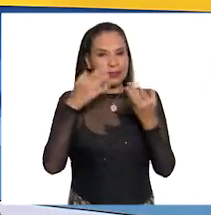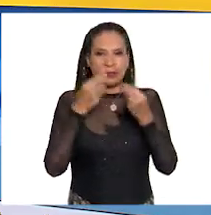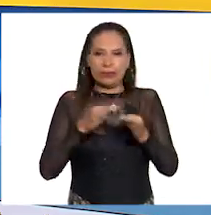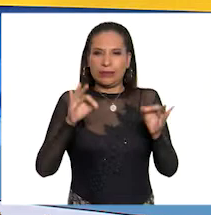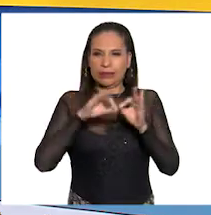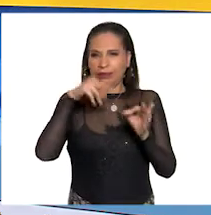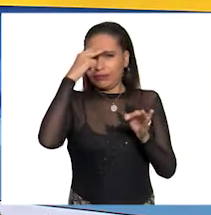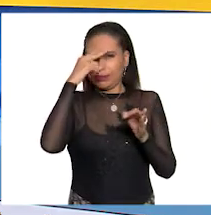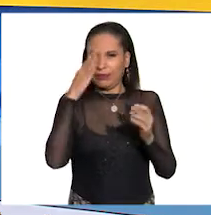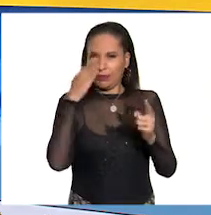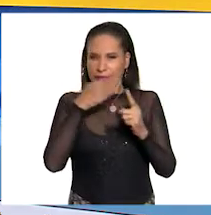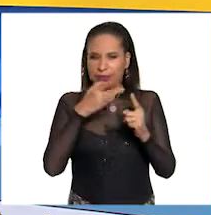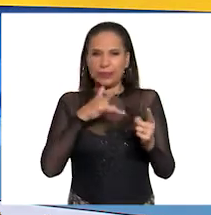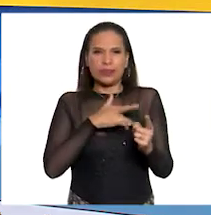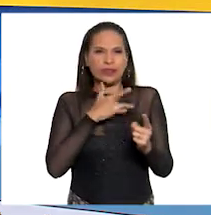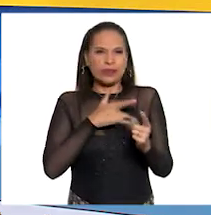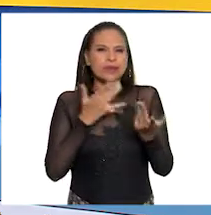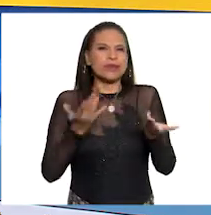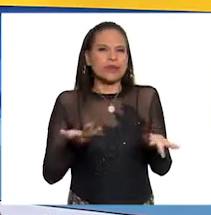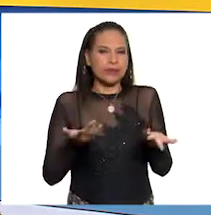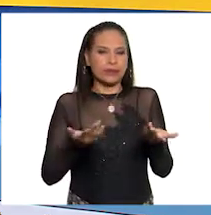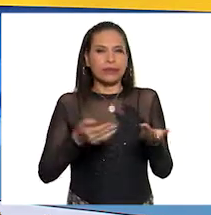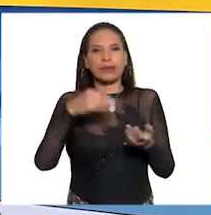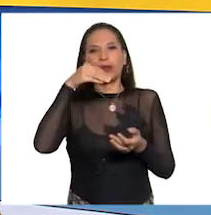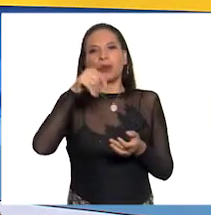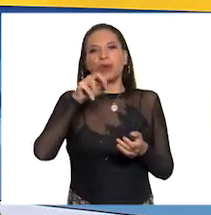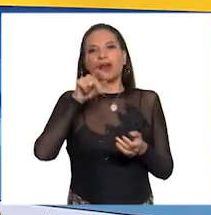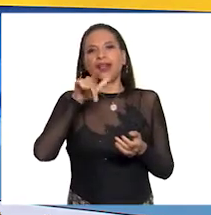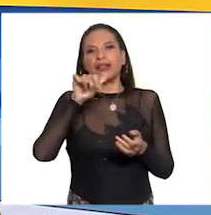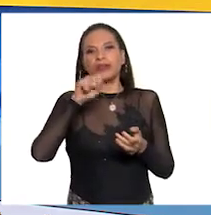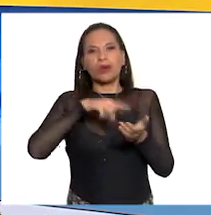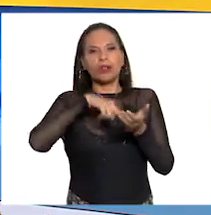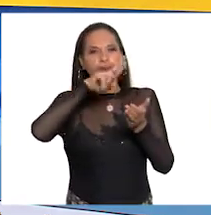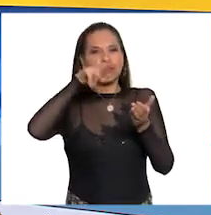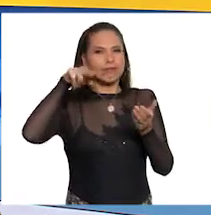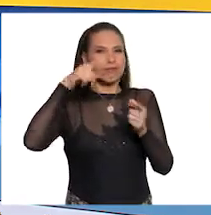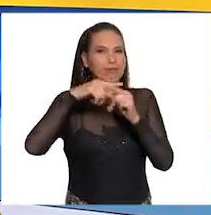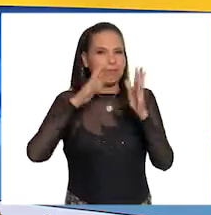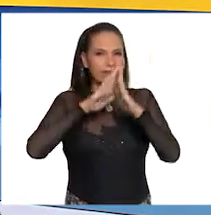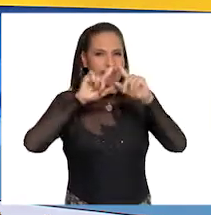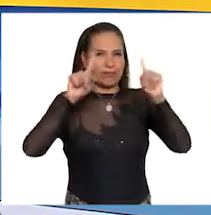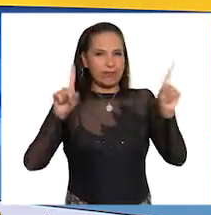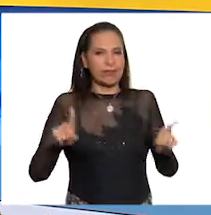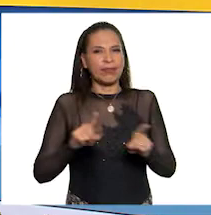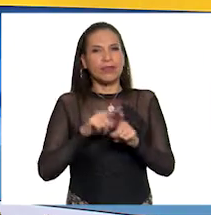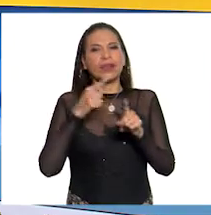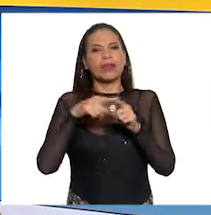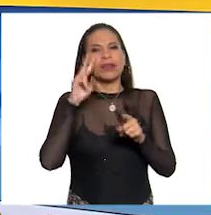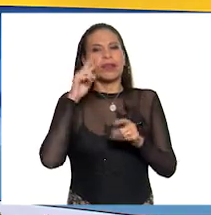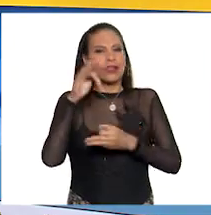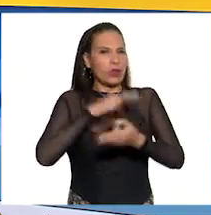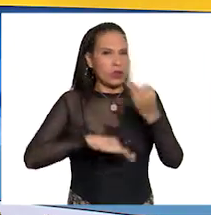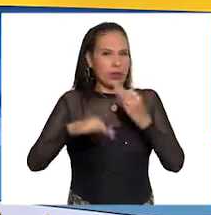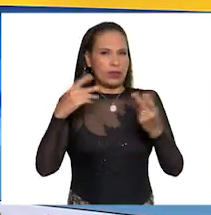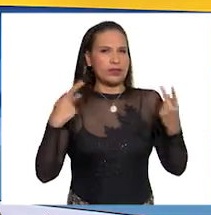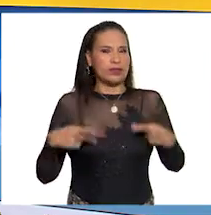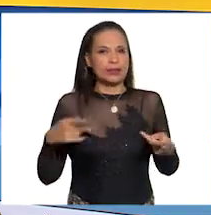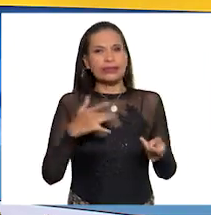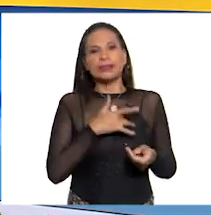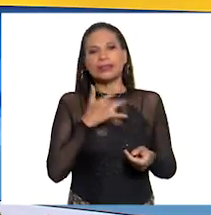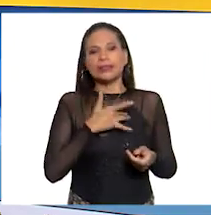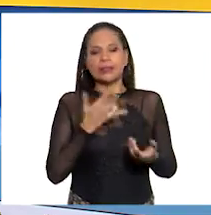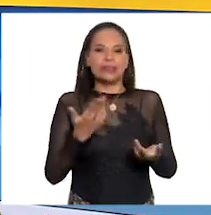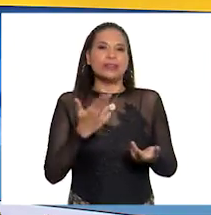mexicana. Es decir, el muralismo fue una herramienta que pretendía provocar entre la población un sentido